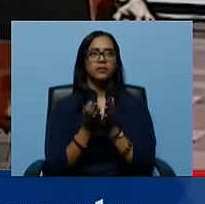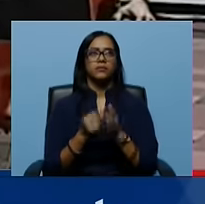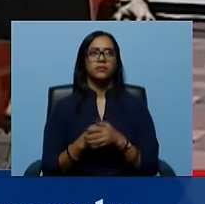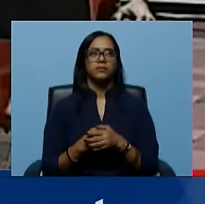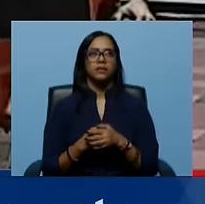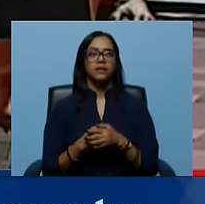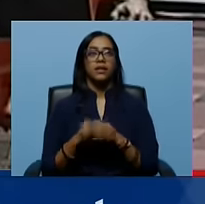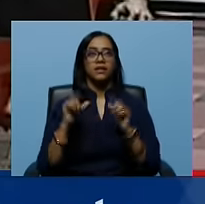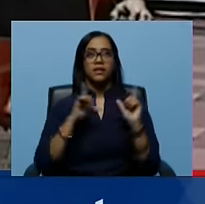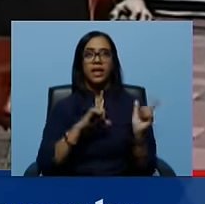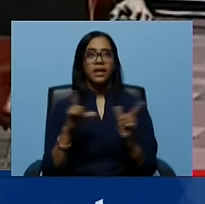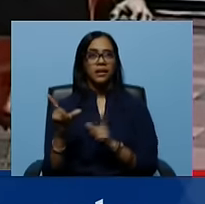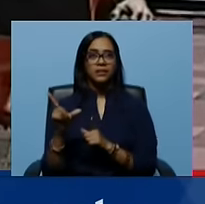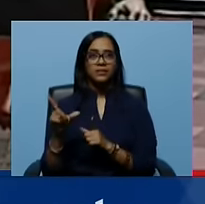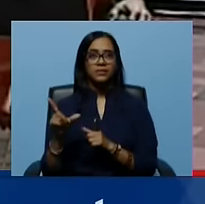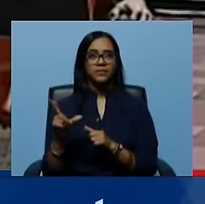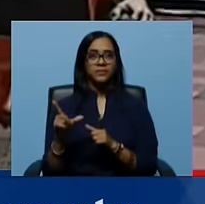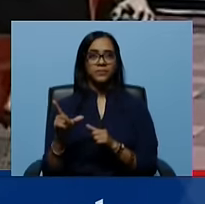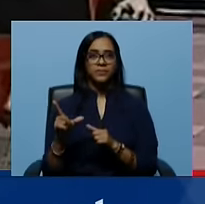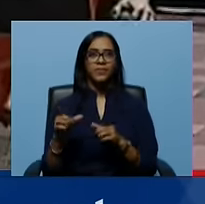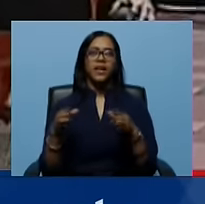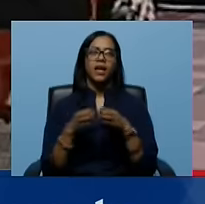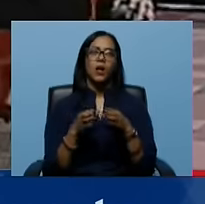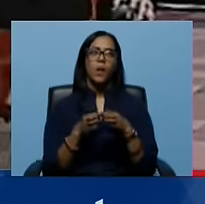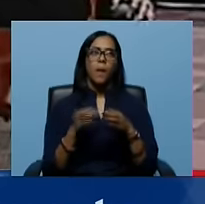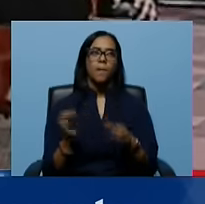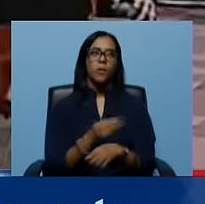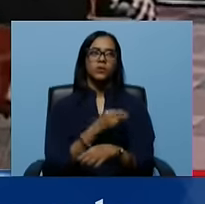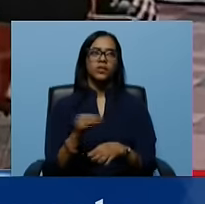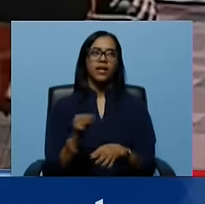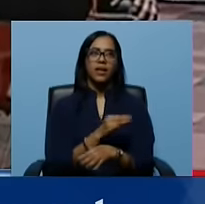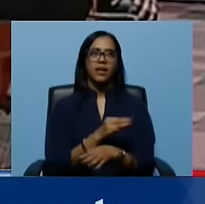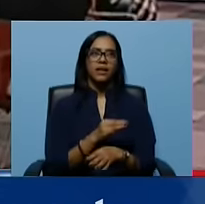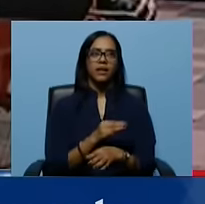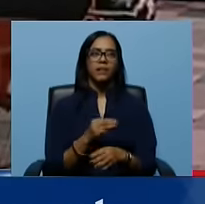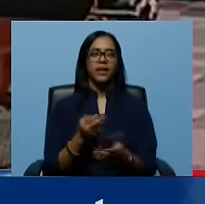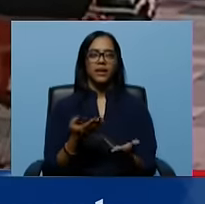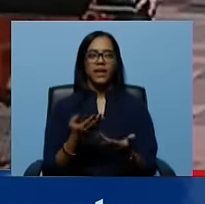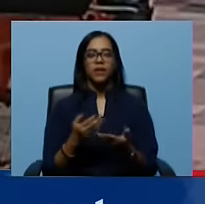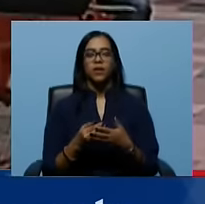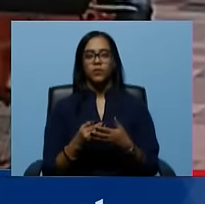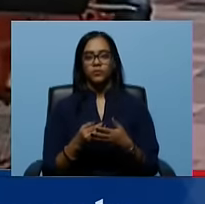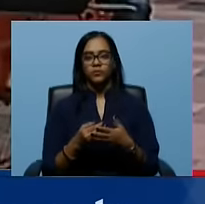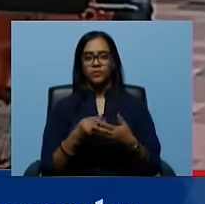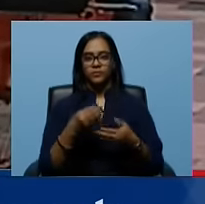Está listo el grupo musical para que nos interpreten